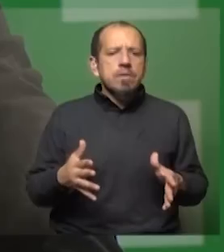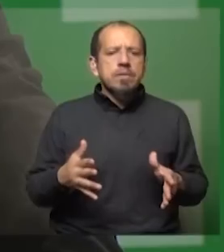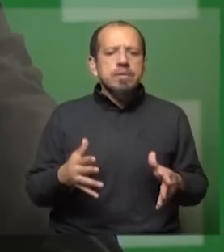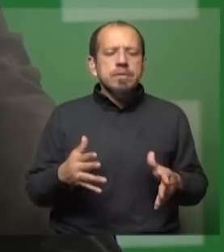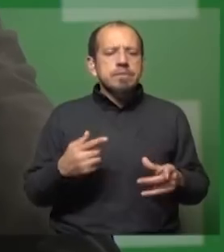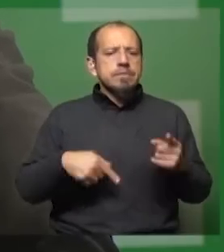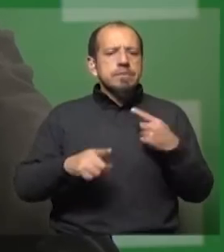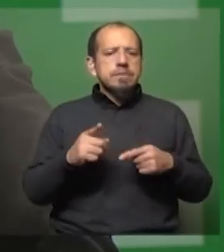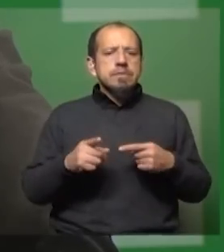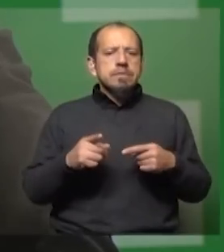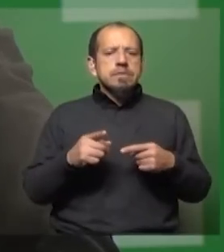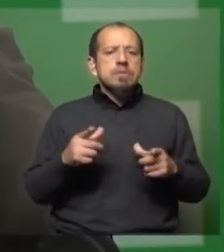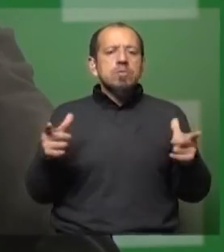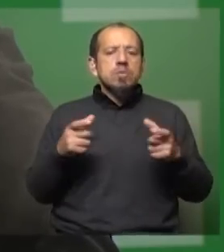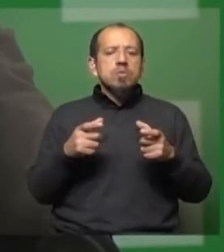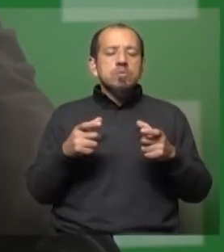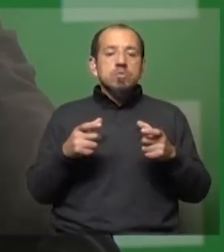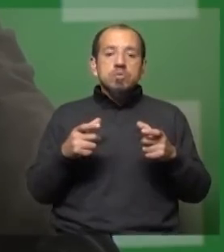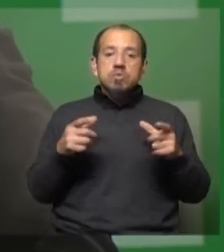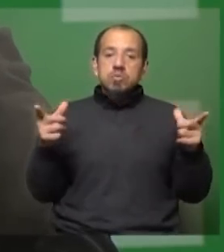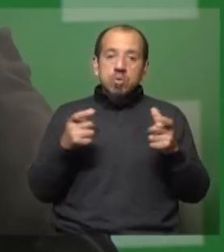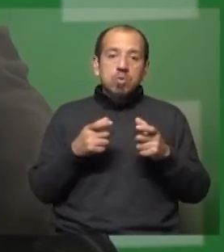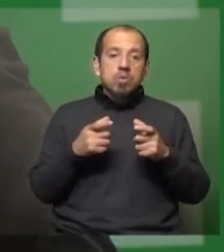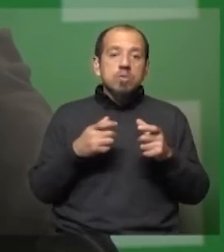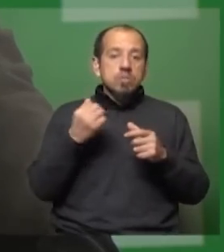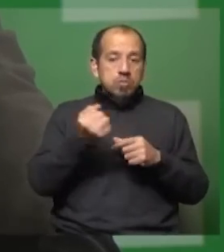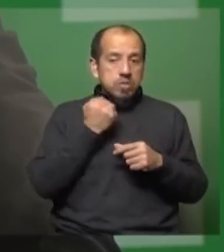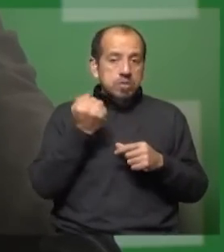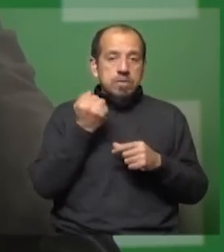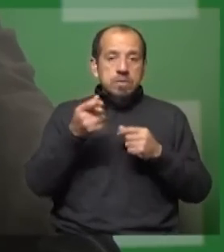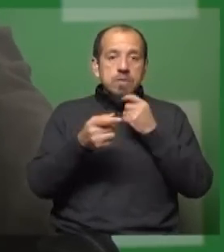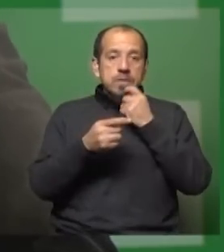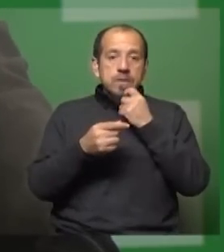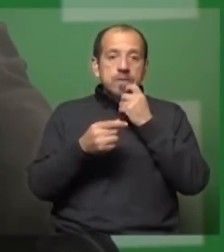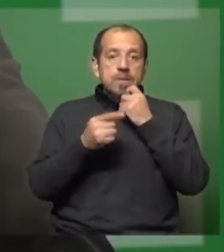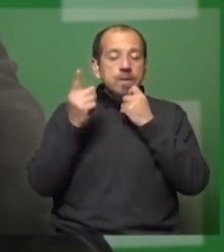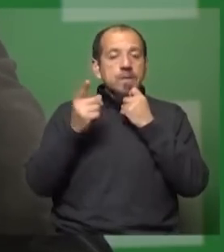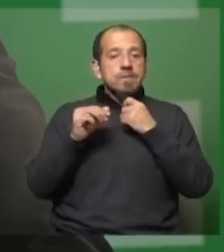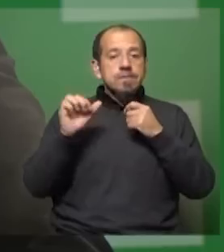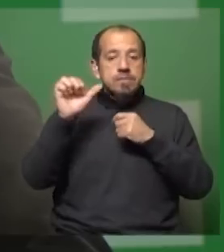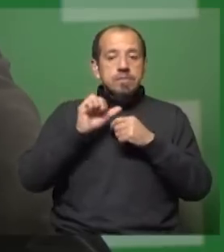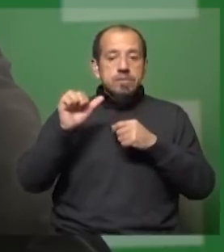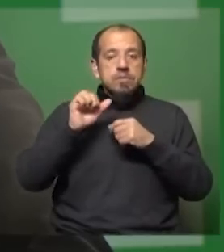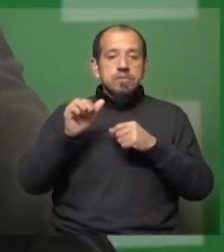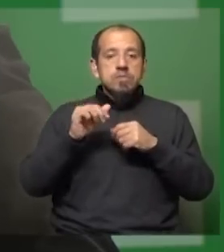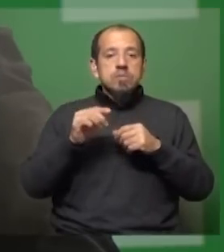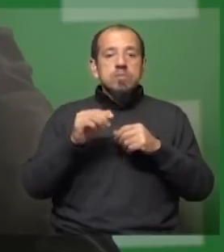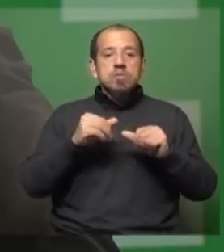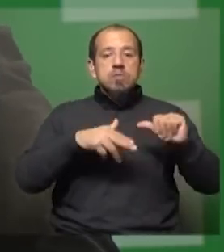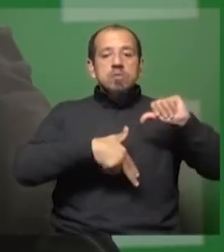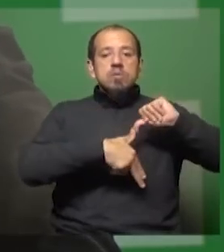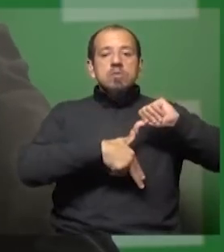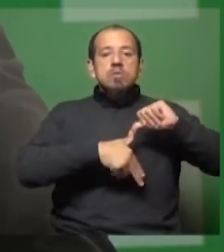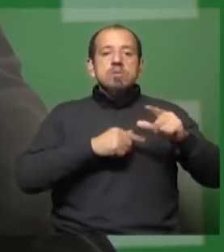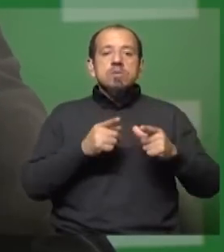va a ocurrir esa reunión una reunión pesada no se están reuniendo dos regiones Yo te diría que están dentro del